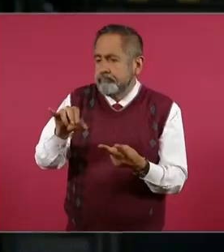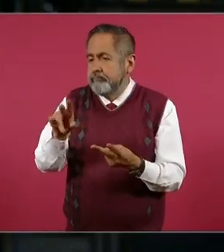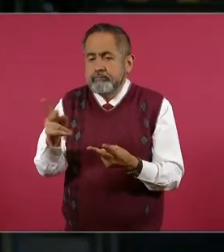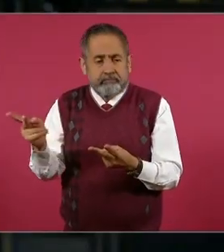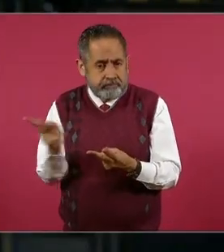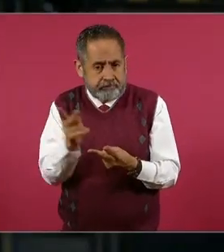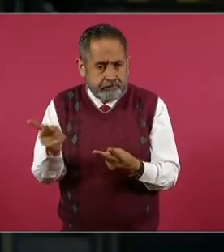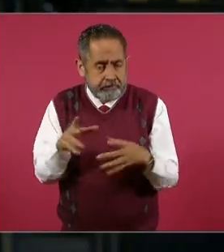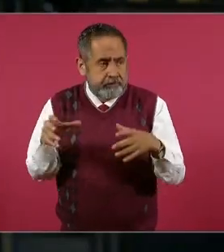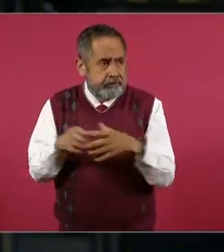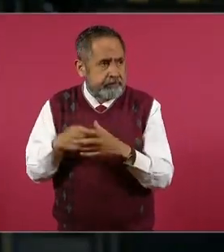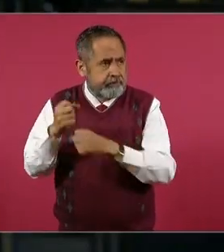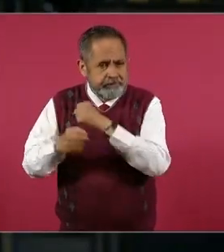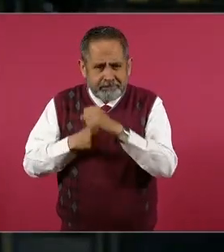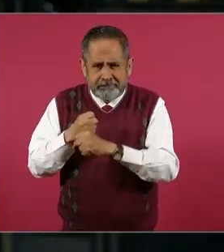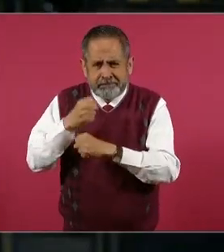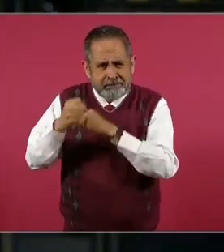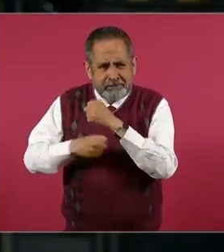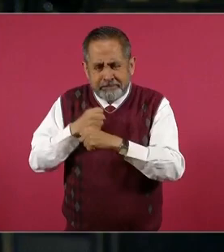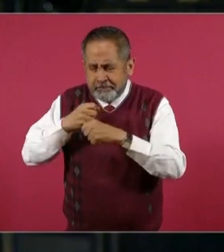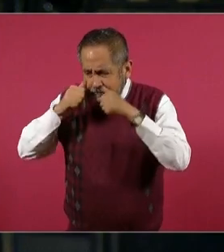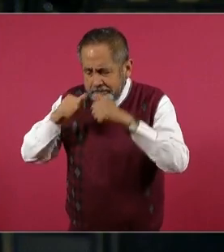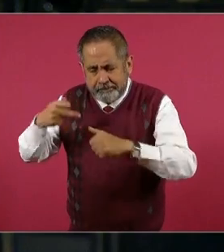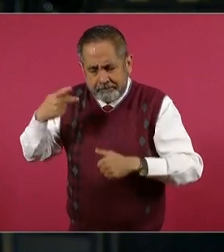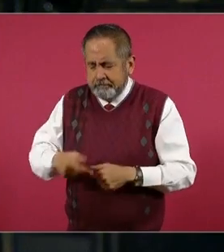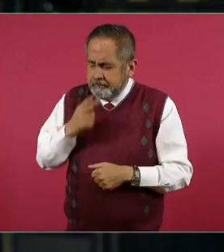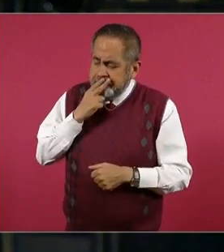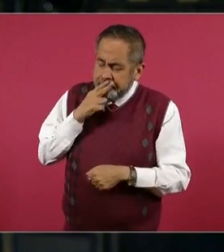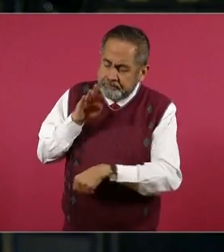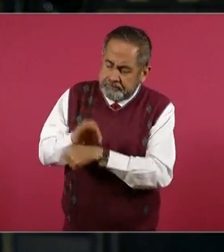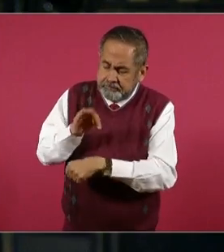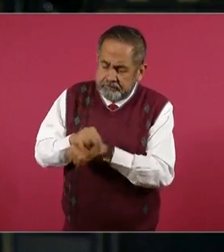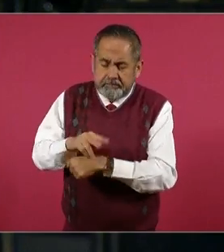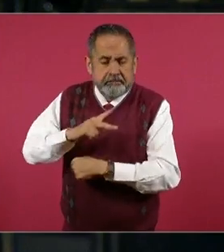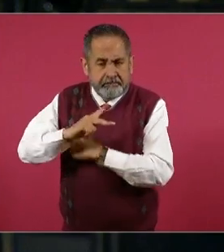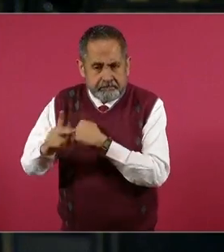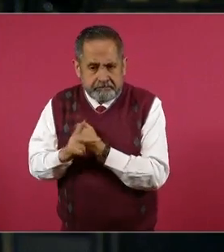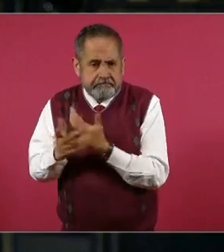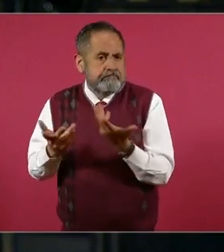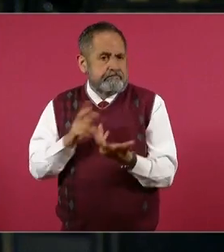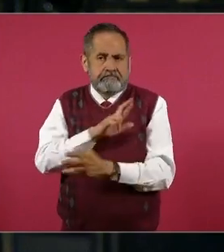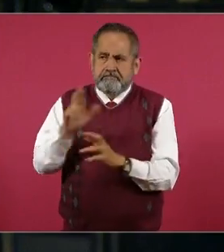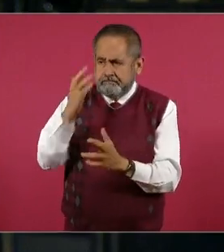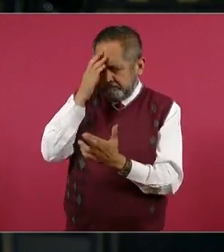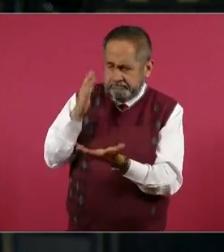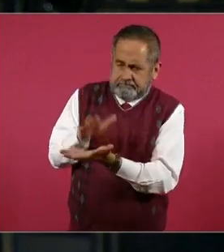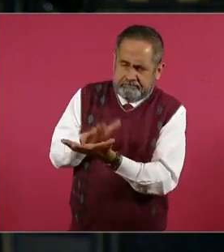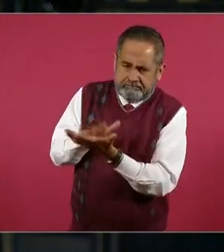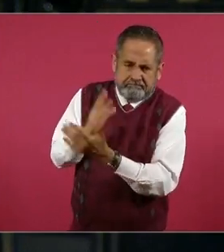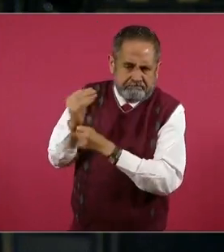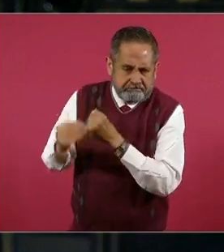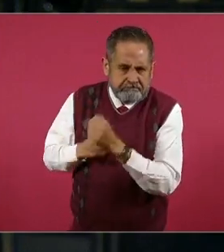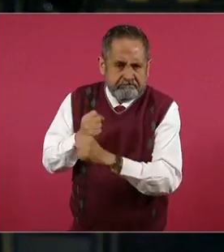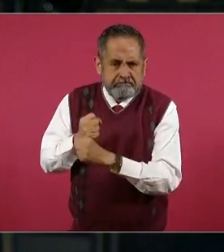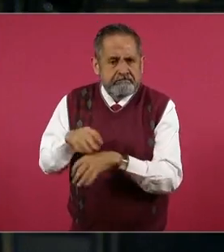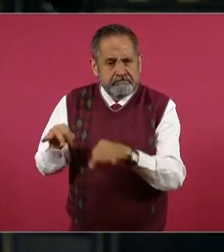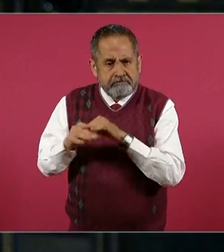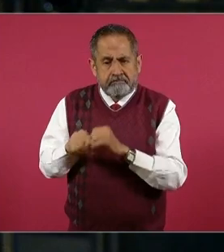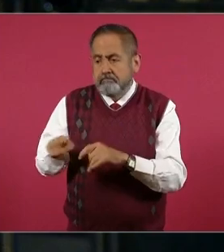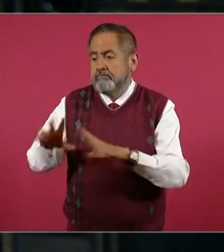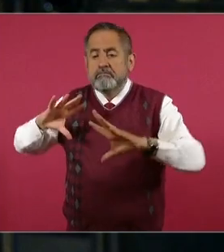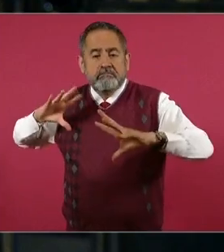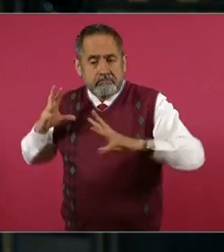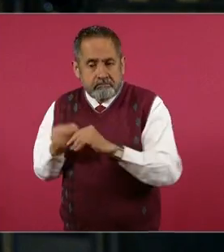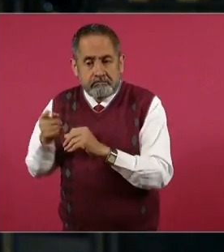Salinas Romero han dedicado sus vidas al servicio de su país y merecen ser reconocidos por todos sus años de trabajo, incluyendo los años